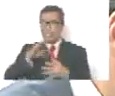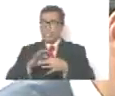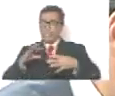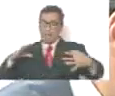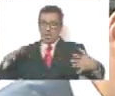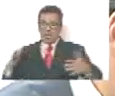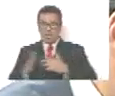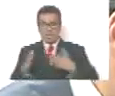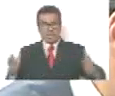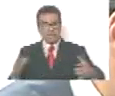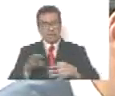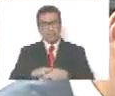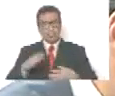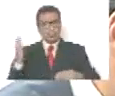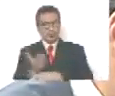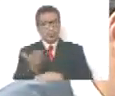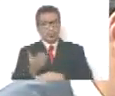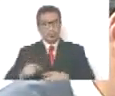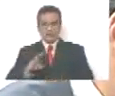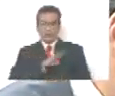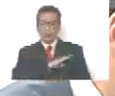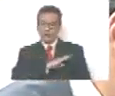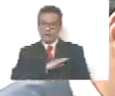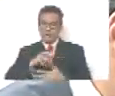pretendían adueñarse de las tierras venezolanas.